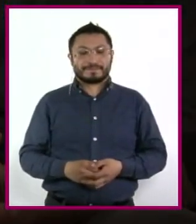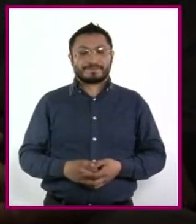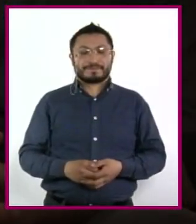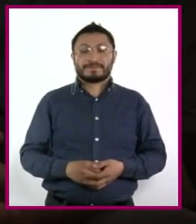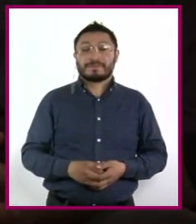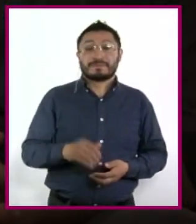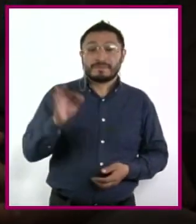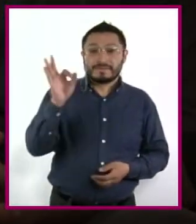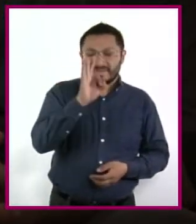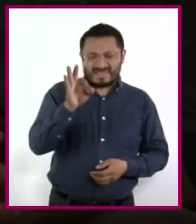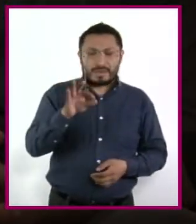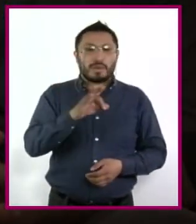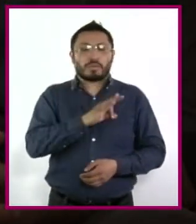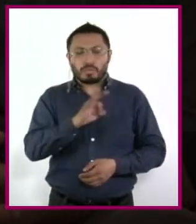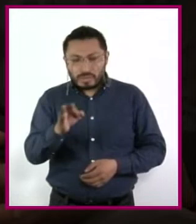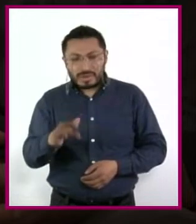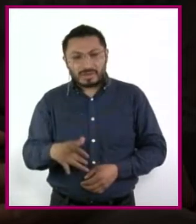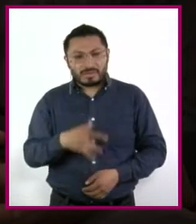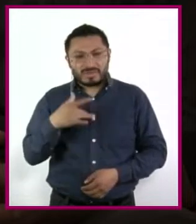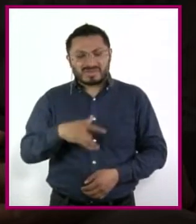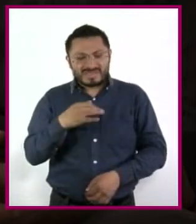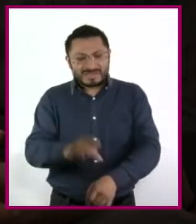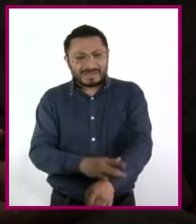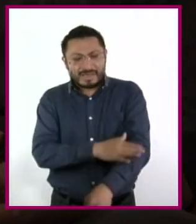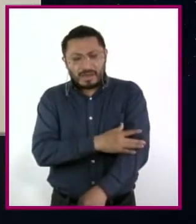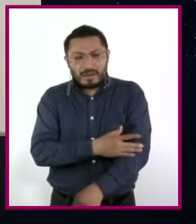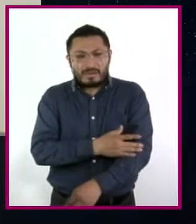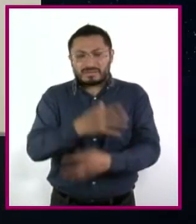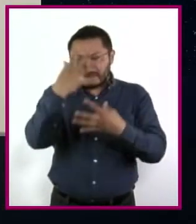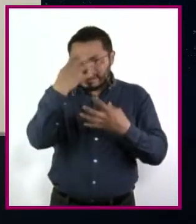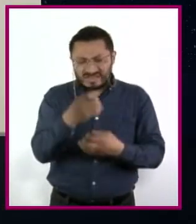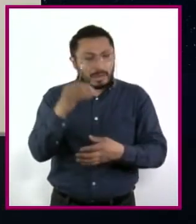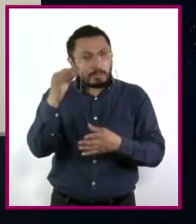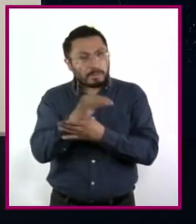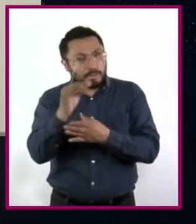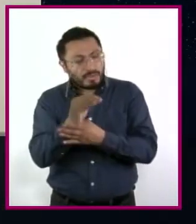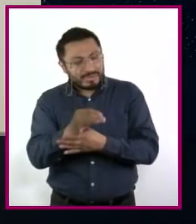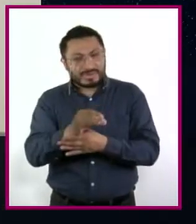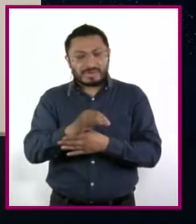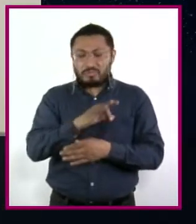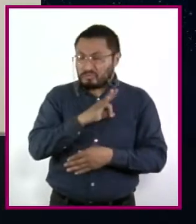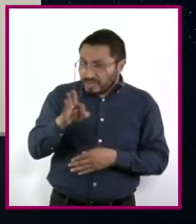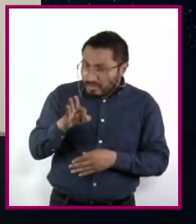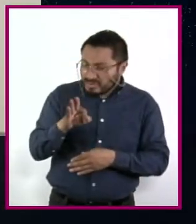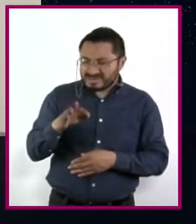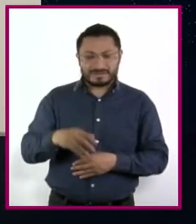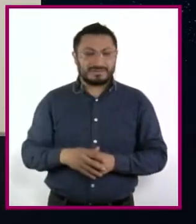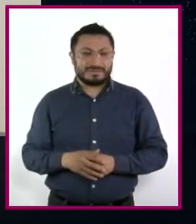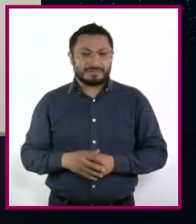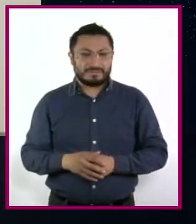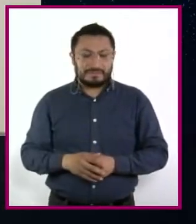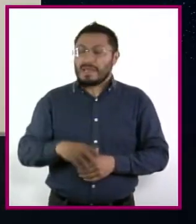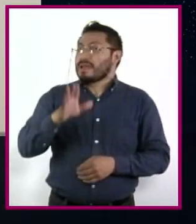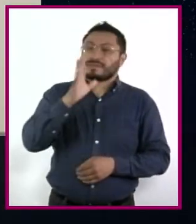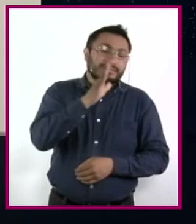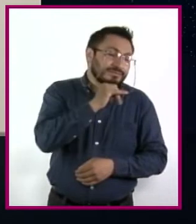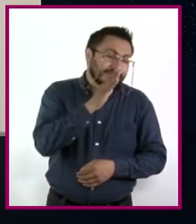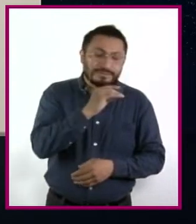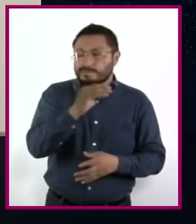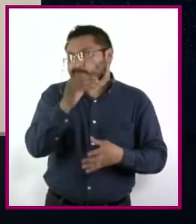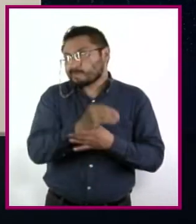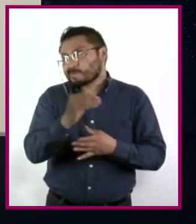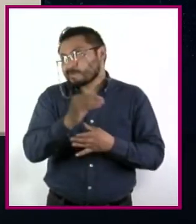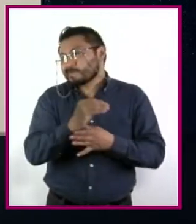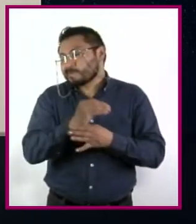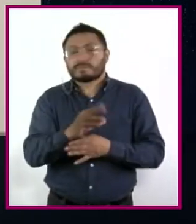¿Es posible ignorar las emociones aflictivas? ¿Y por qué? Bueno, no es posible ignorar las emociones aflictivas